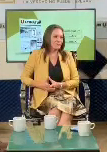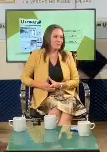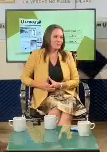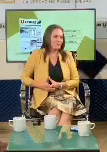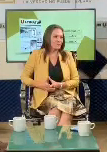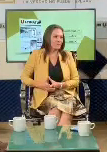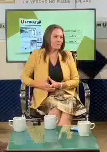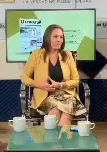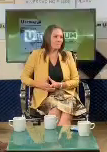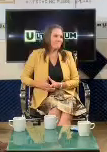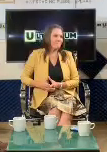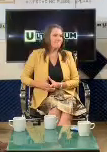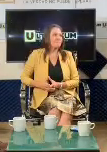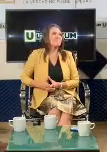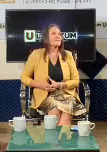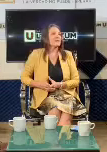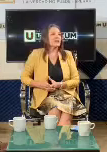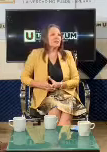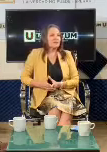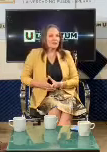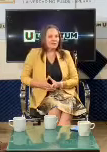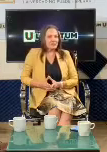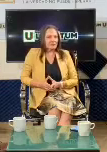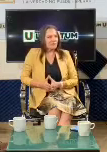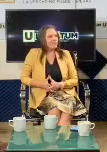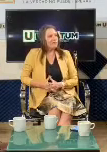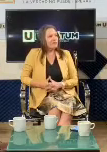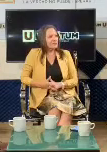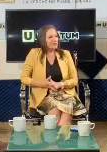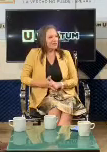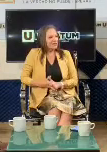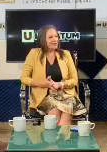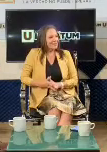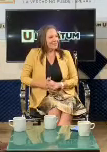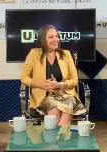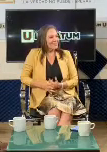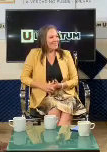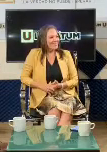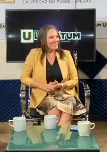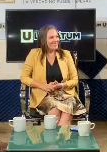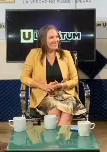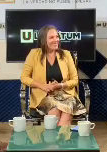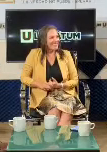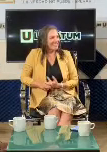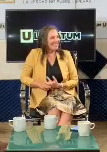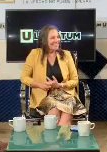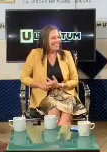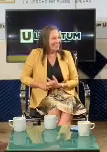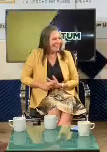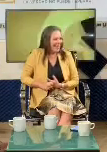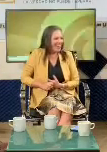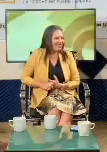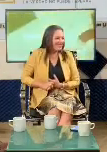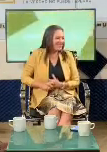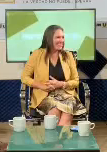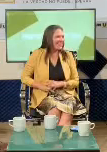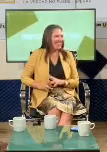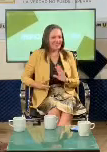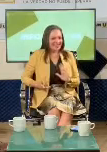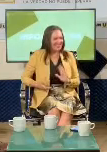licenciada, de acercarnos al corazón. ¿Cómo hacerle esto de manera puntual? Sí. Y nos llaman también, ¿dónde te encuentran,